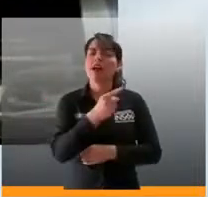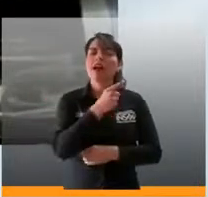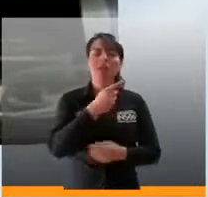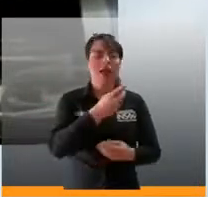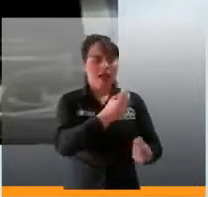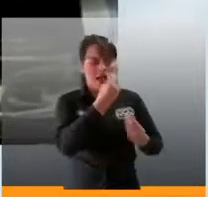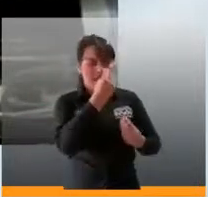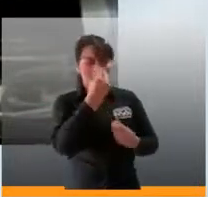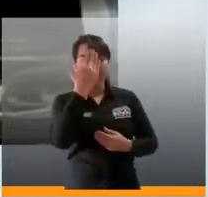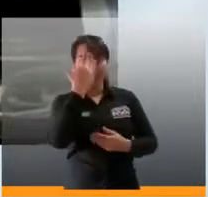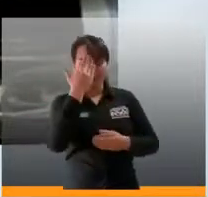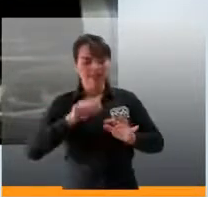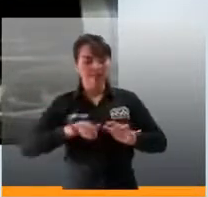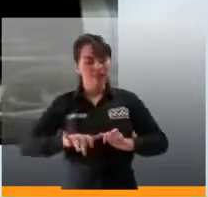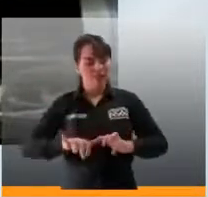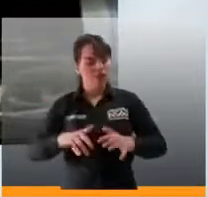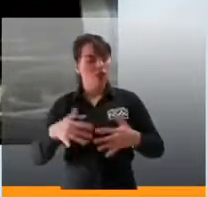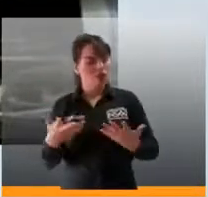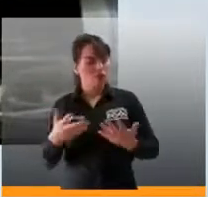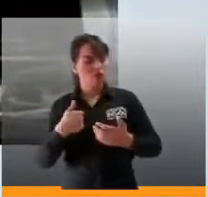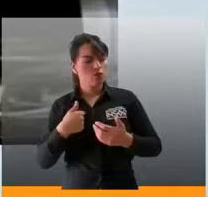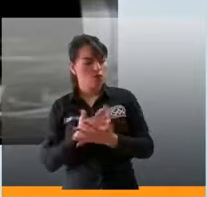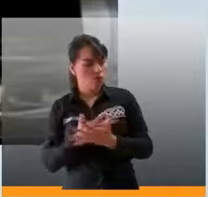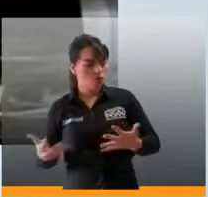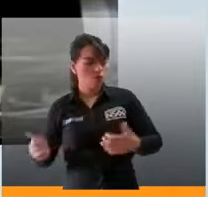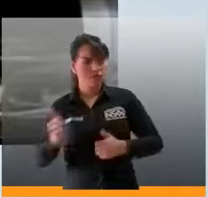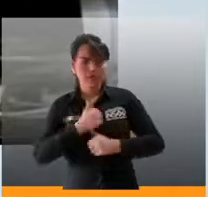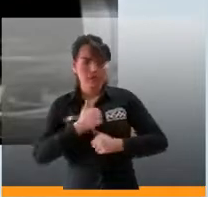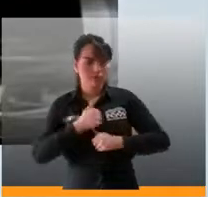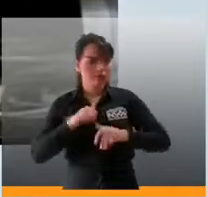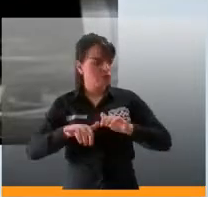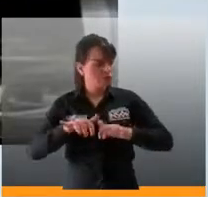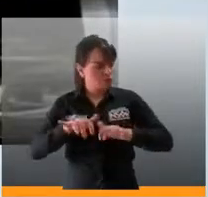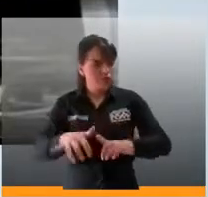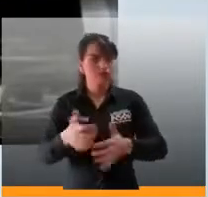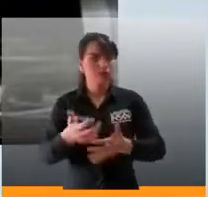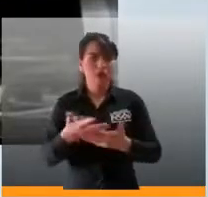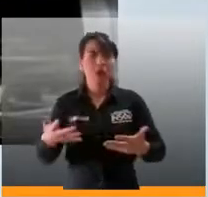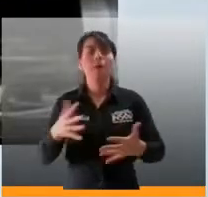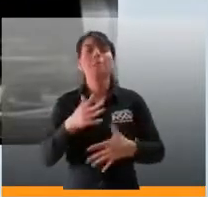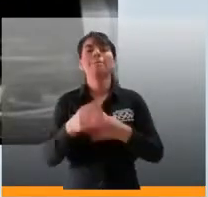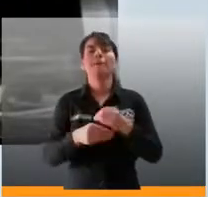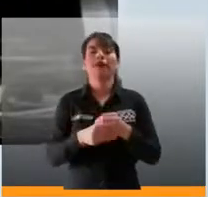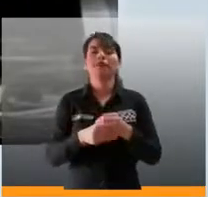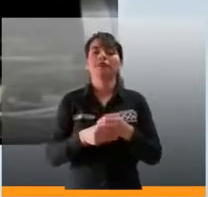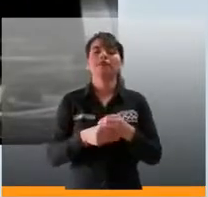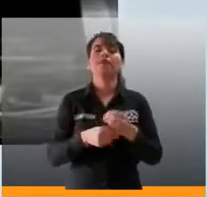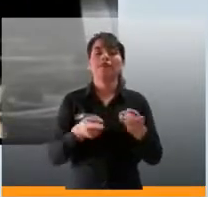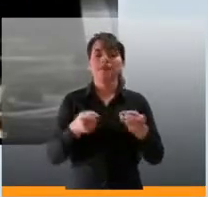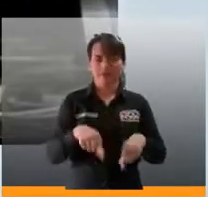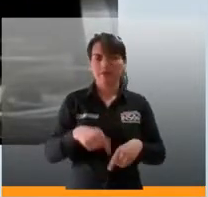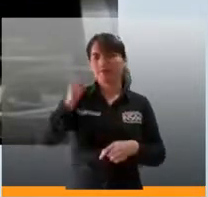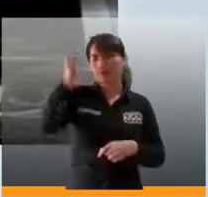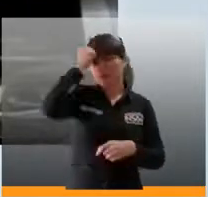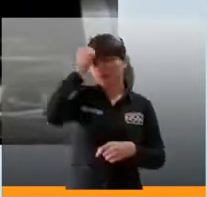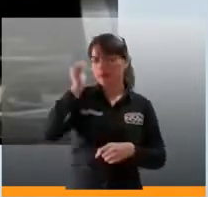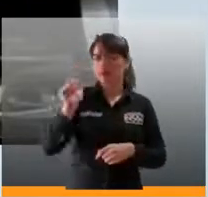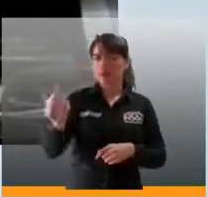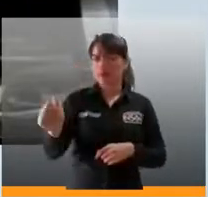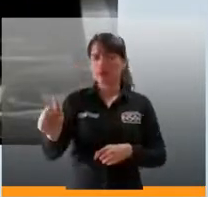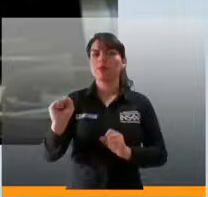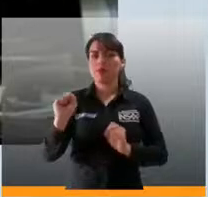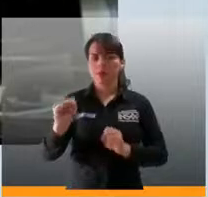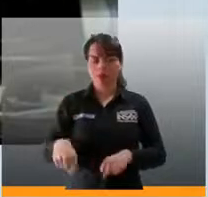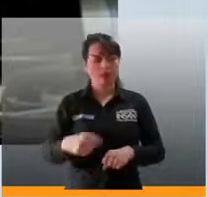manera funcional las plataformas, sino que entren en un modelo pedagógico